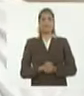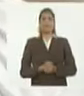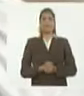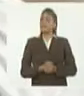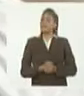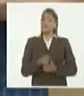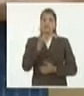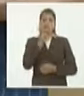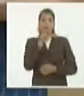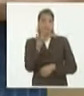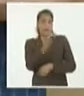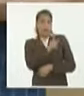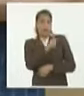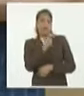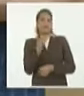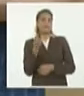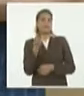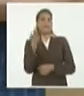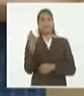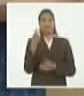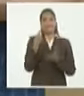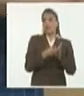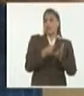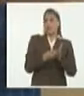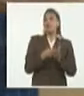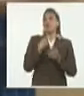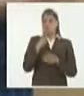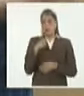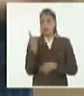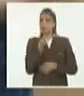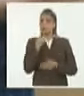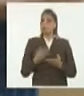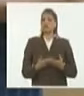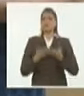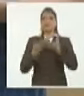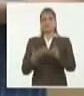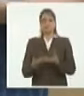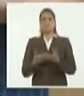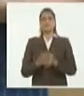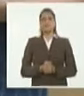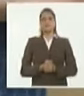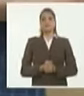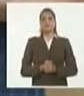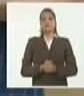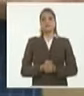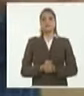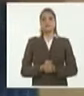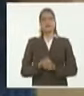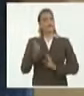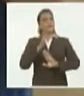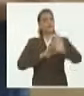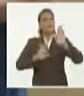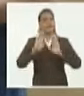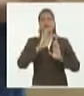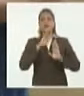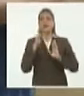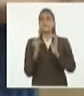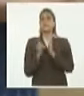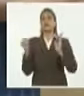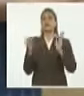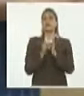esas otras vacunas. Y eso tiene que ver con millones de compromisos que ustedes han defendido, con millones de